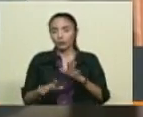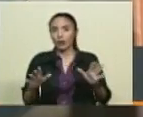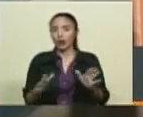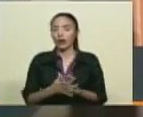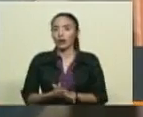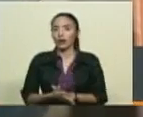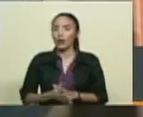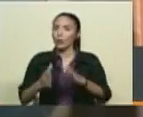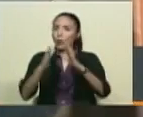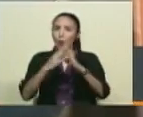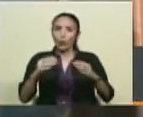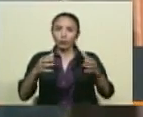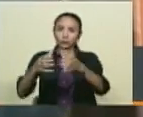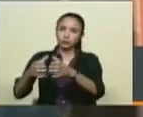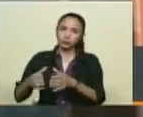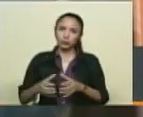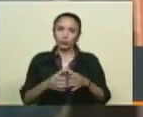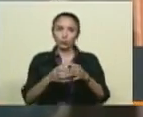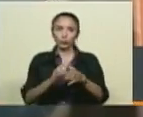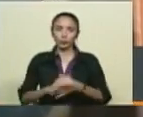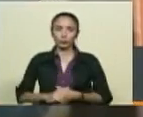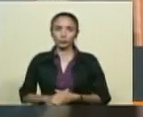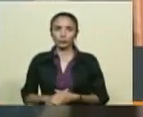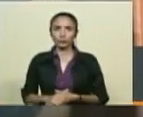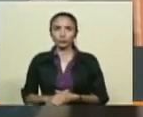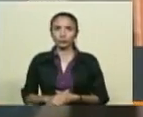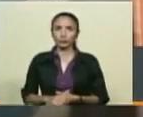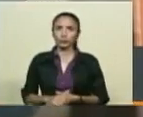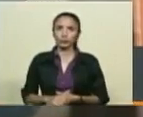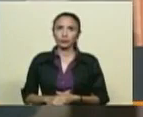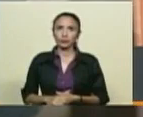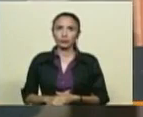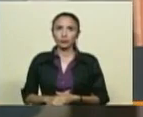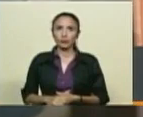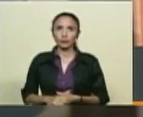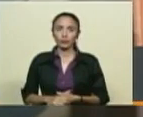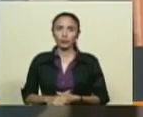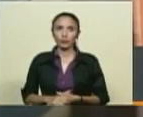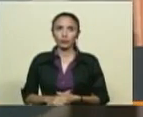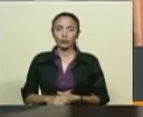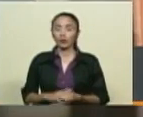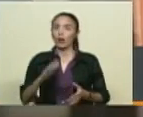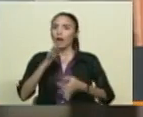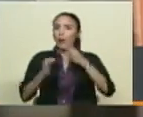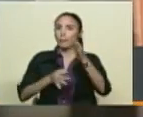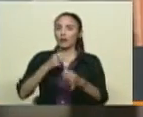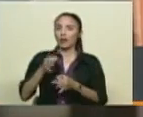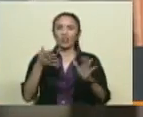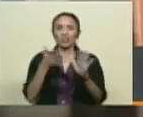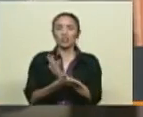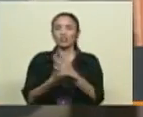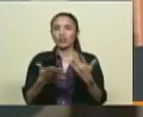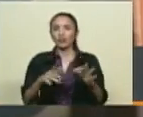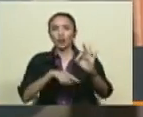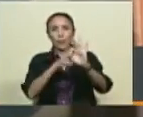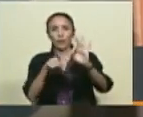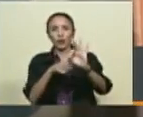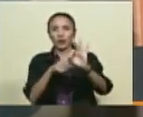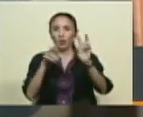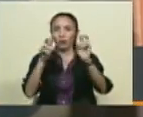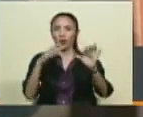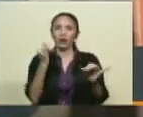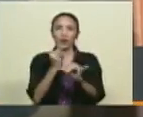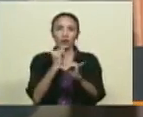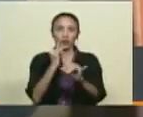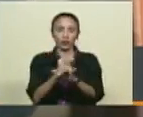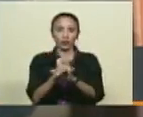a su delegación para explicarle muy bien lo que es el petro, la criptomoneda con respaldo petrolero que ha